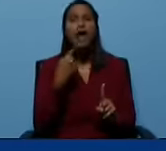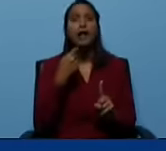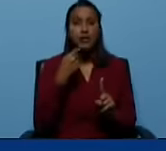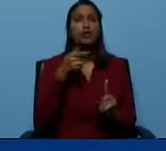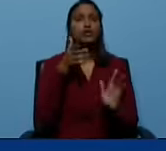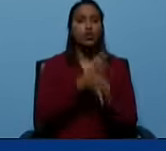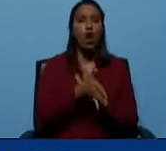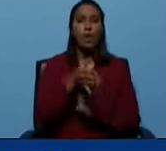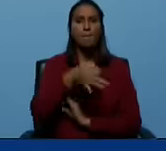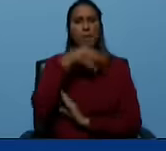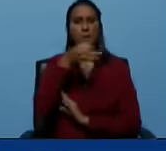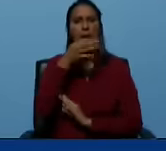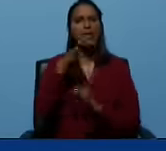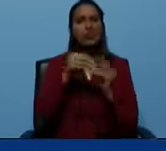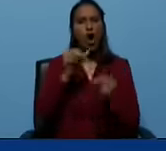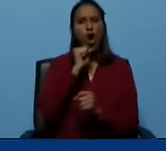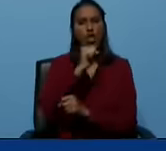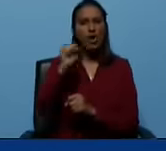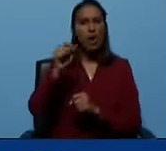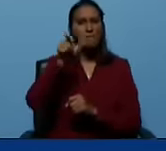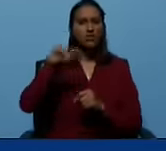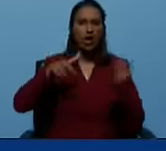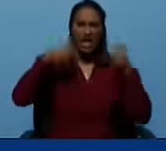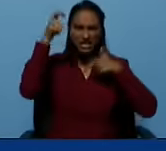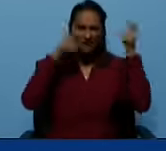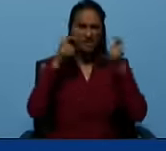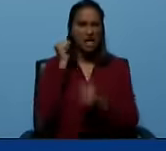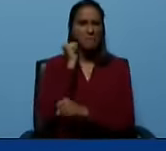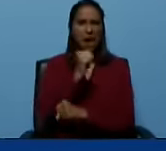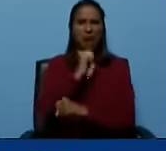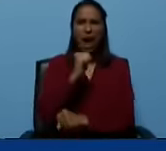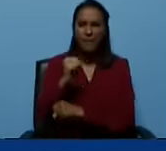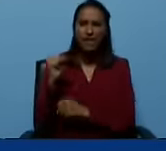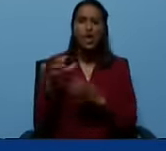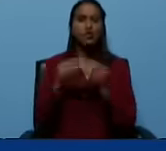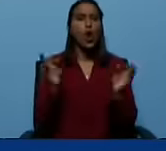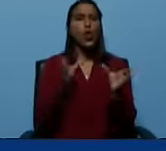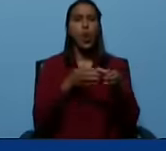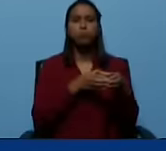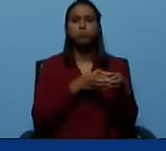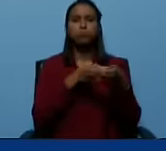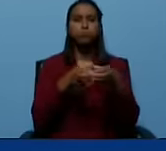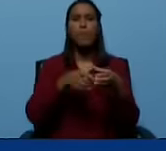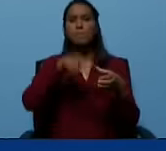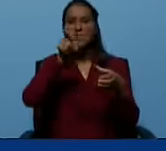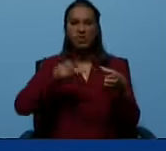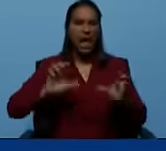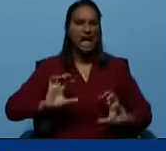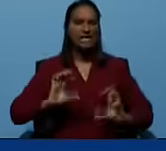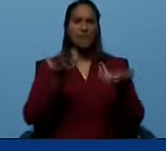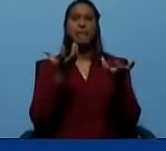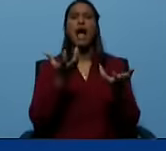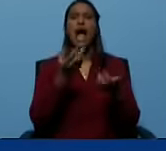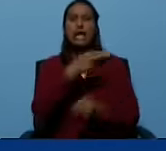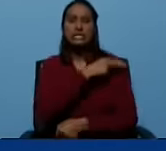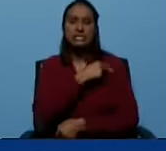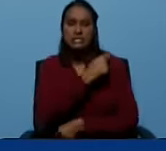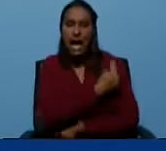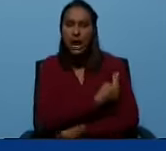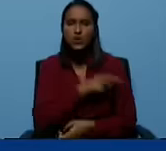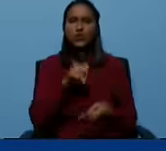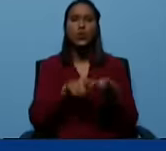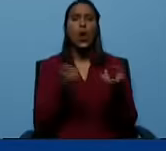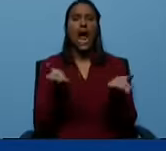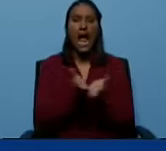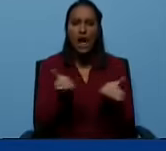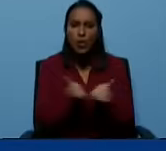chavistas, de todos los grupos que salieron a quemar centros de salud, centros educativos, que salieron a